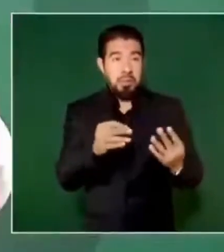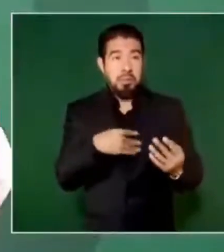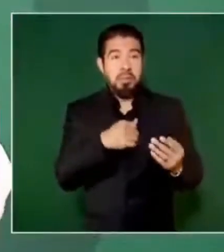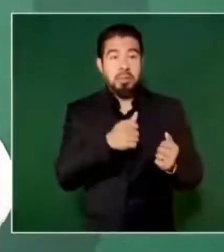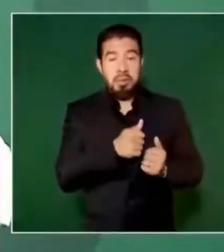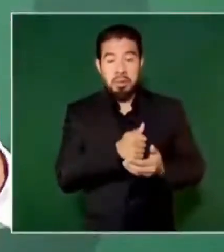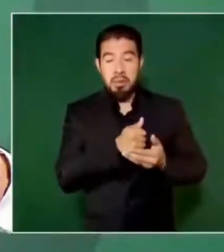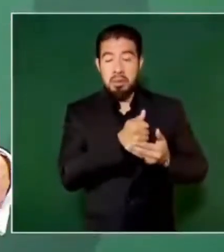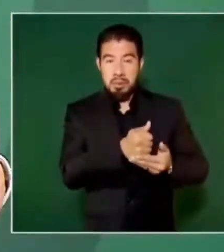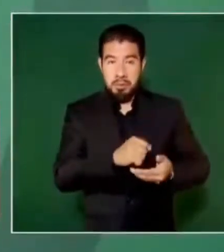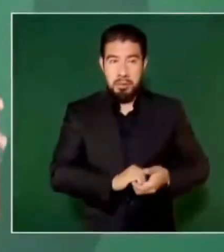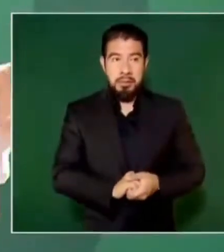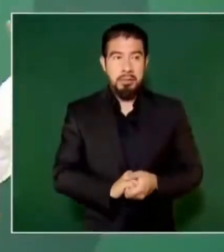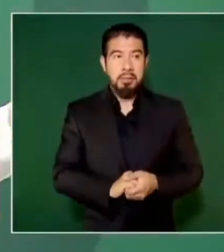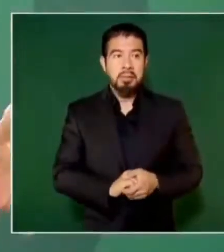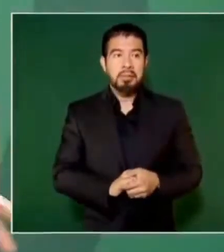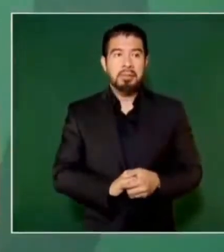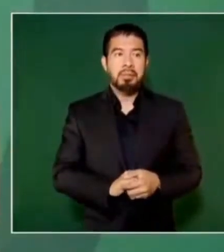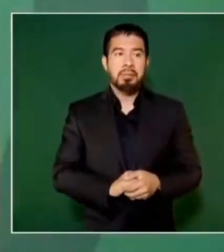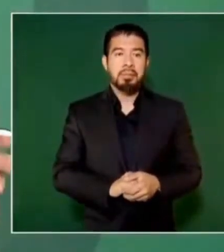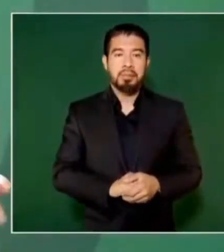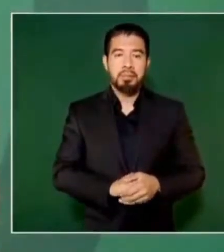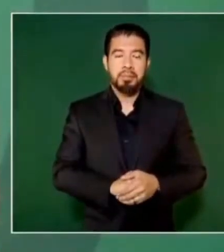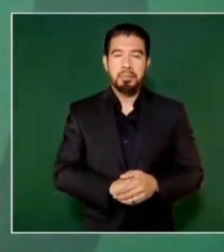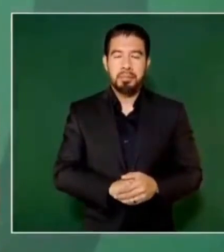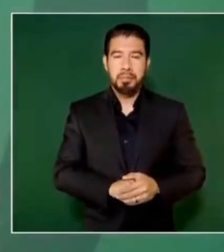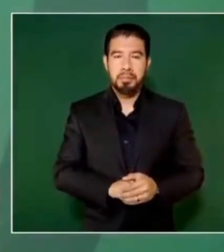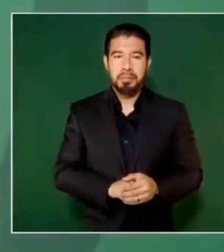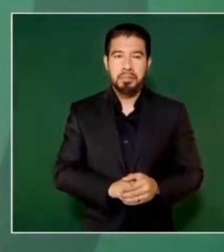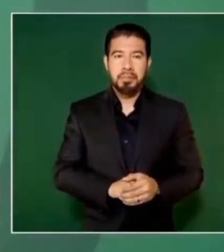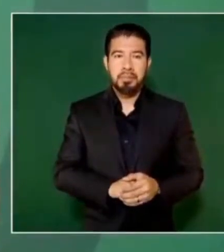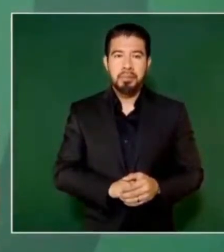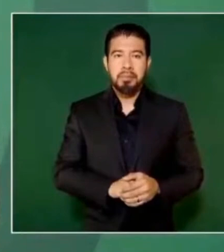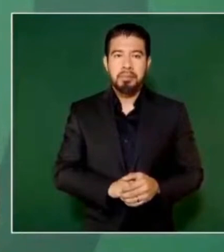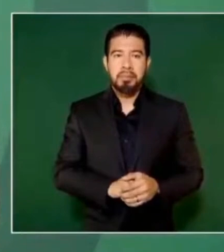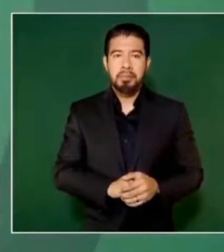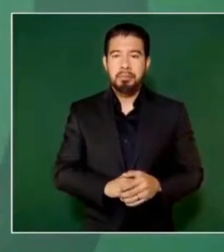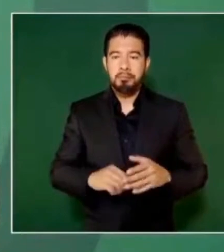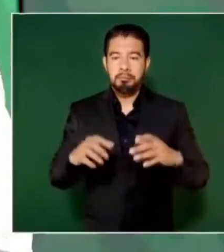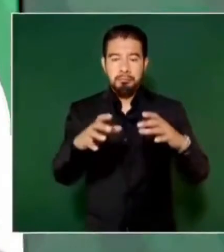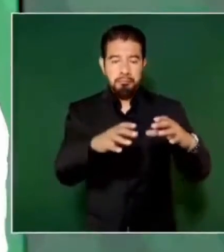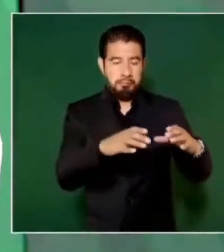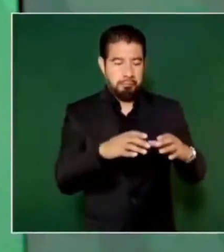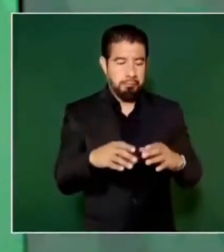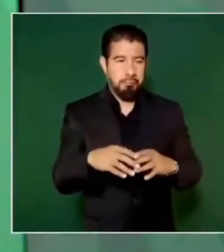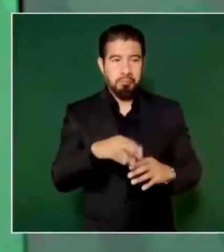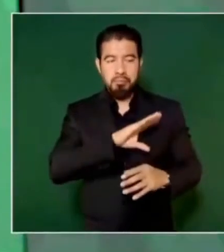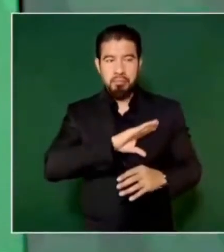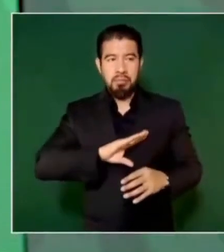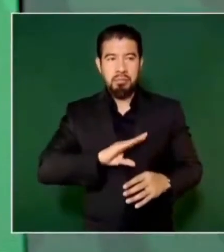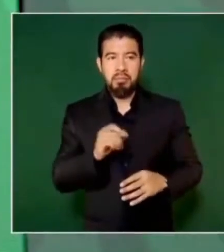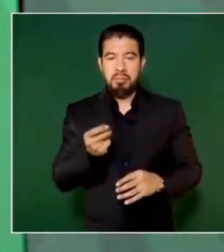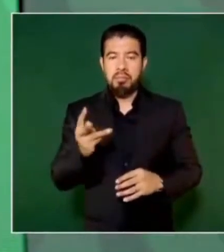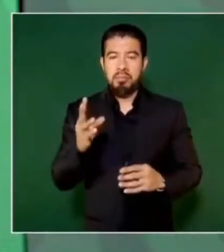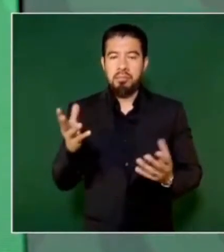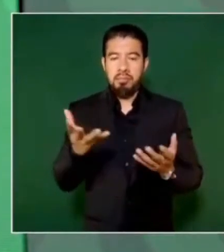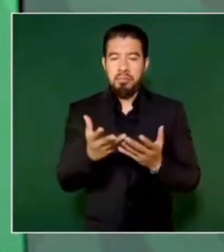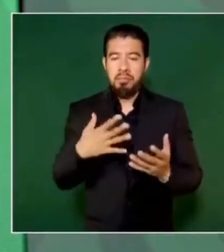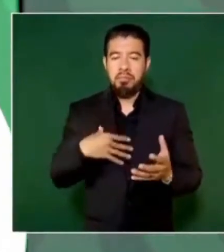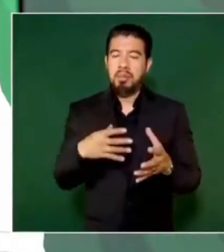Y pues en los municipios, por muy grandes que sean,